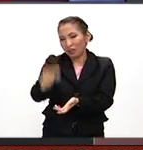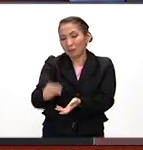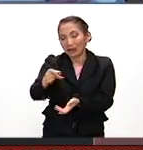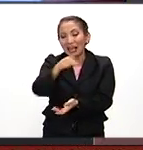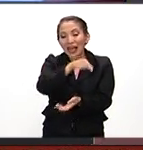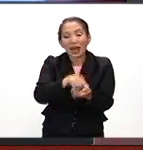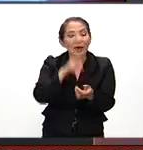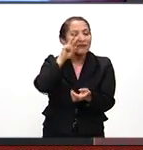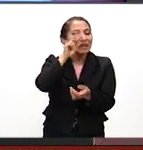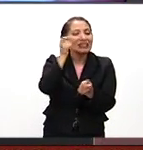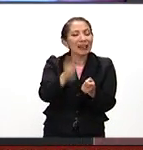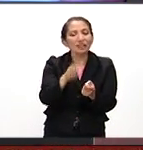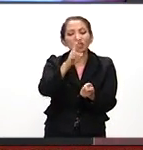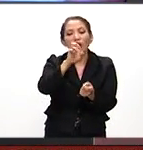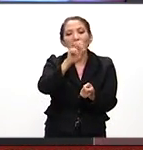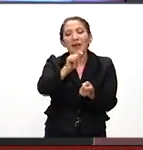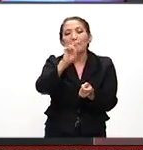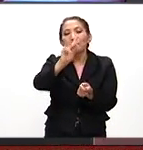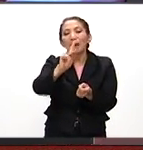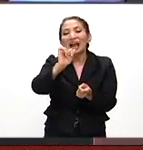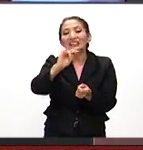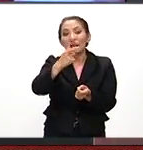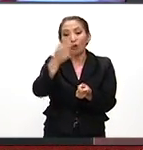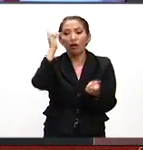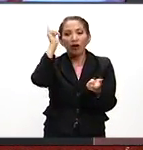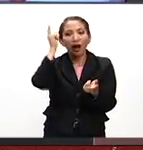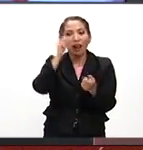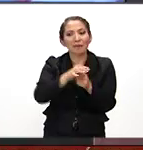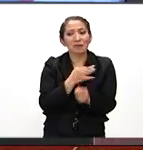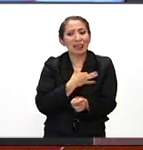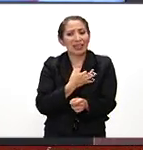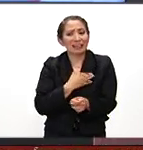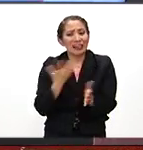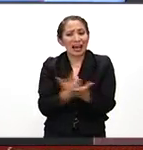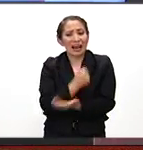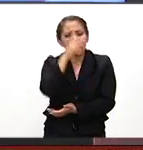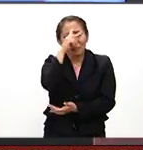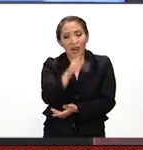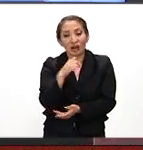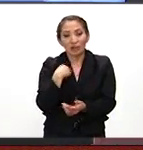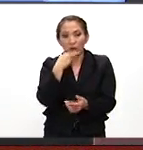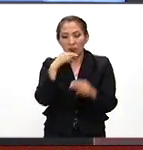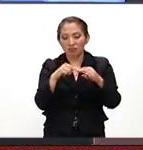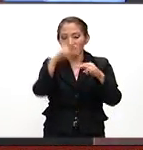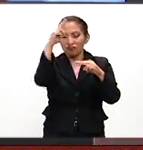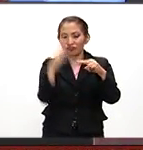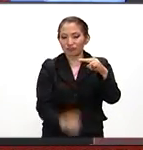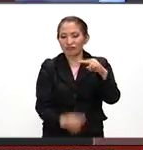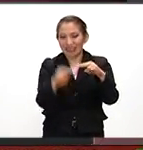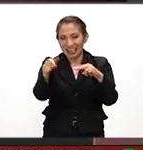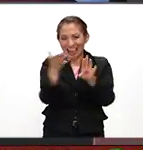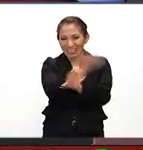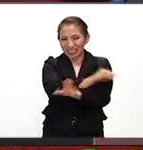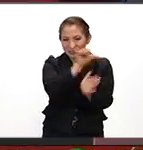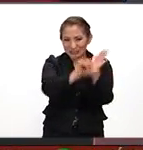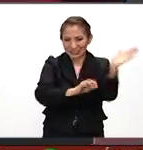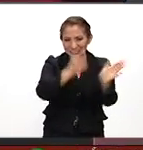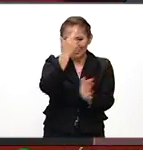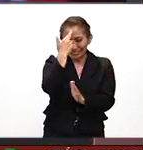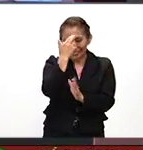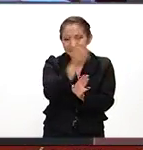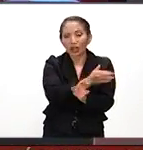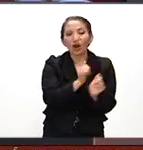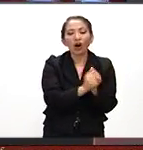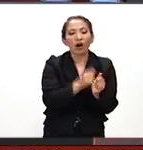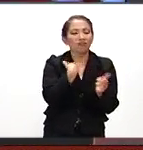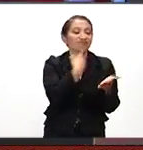la siguiente nota, a Rommel Pacheco, una de las esperanzas de medalla para México, este clavadista que hace unos meses, recordarán, con